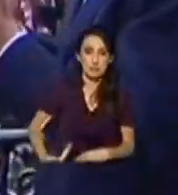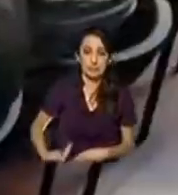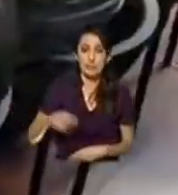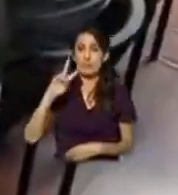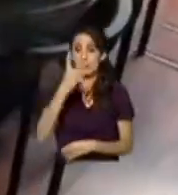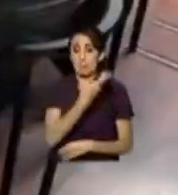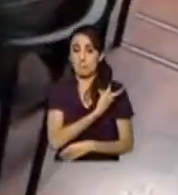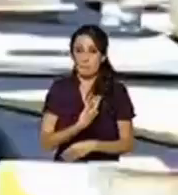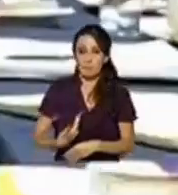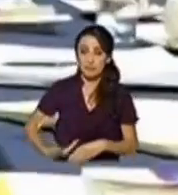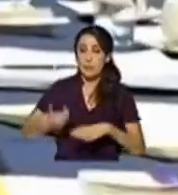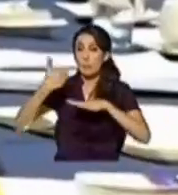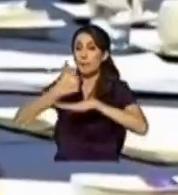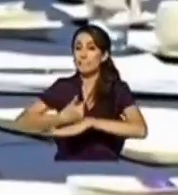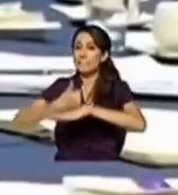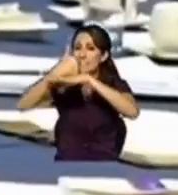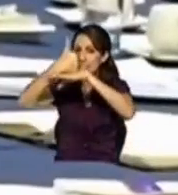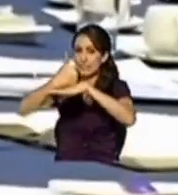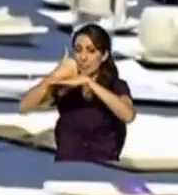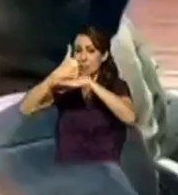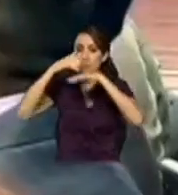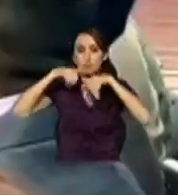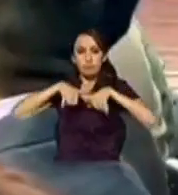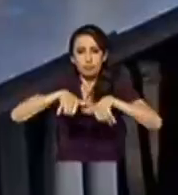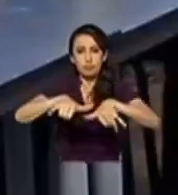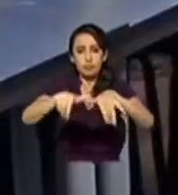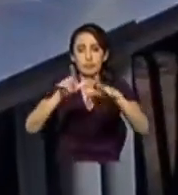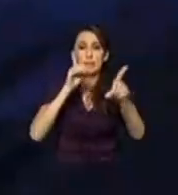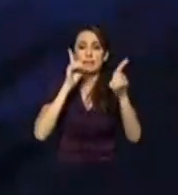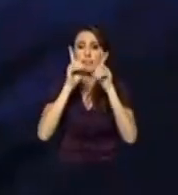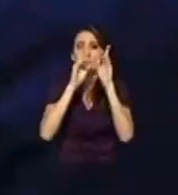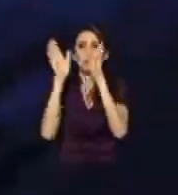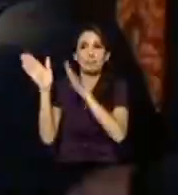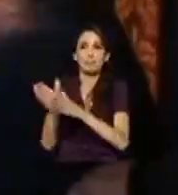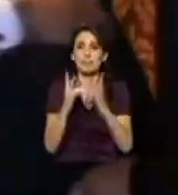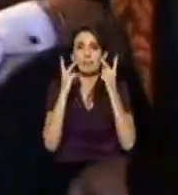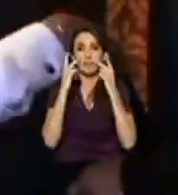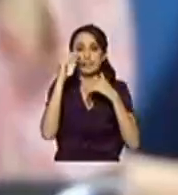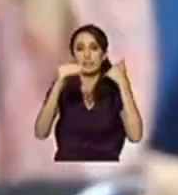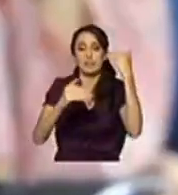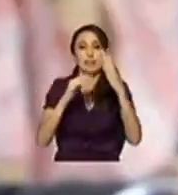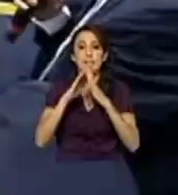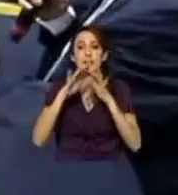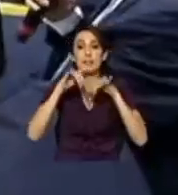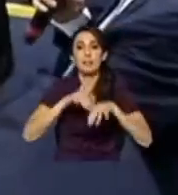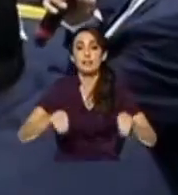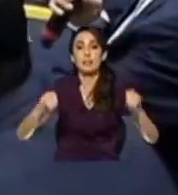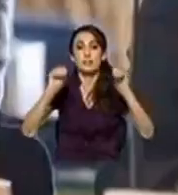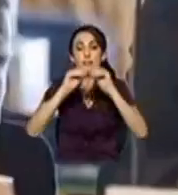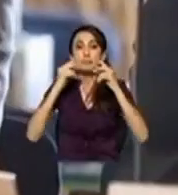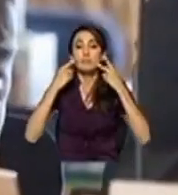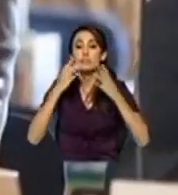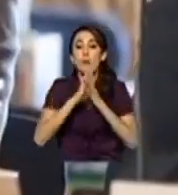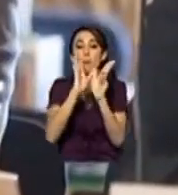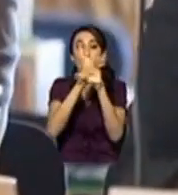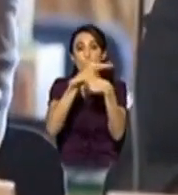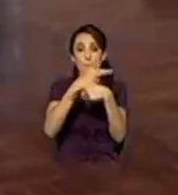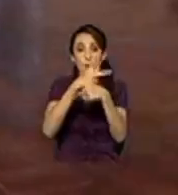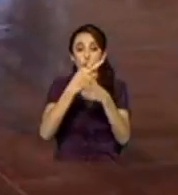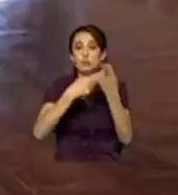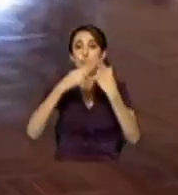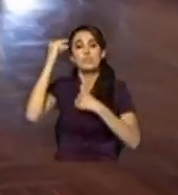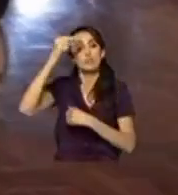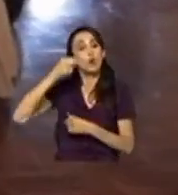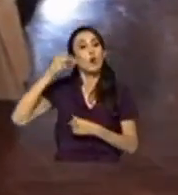vicepresidente y el gabinete ministerial han mantenido una agenda fuerte de trabajo con los distintos sectores sociales, productivos y